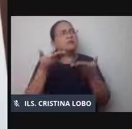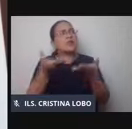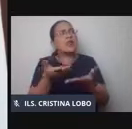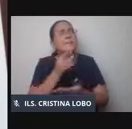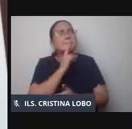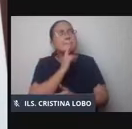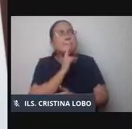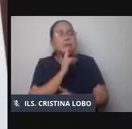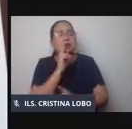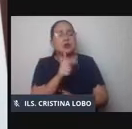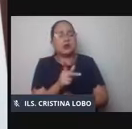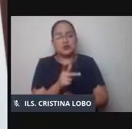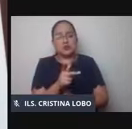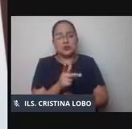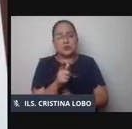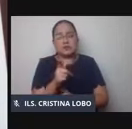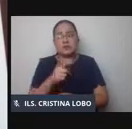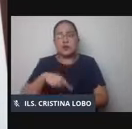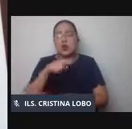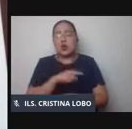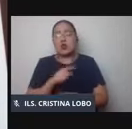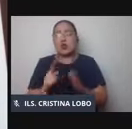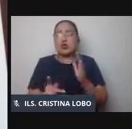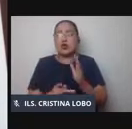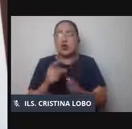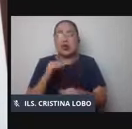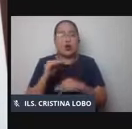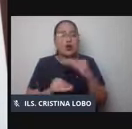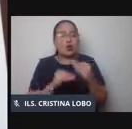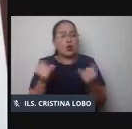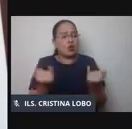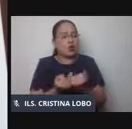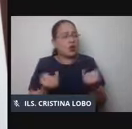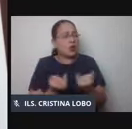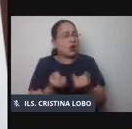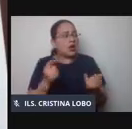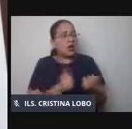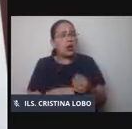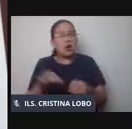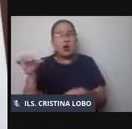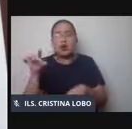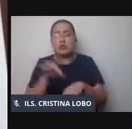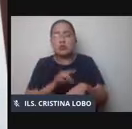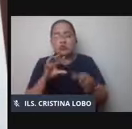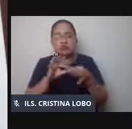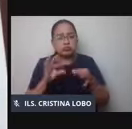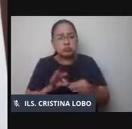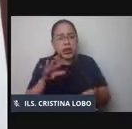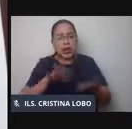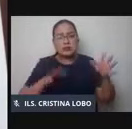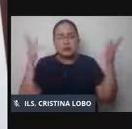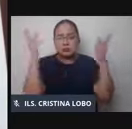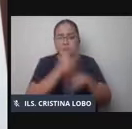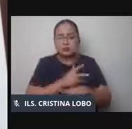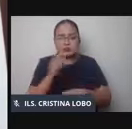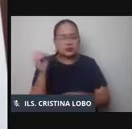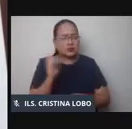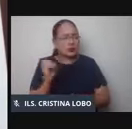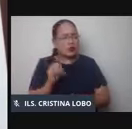no nos vayamos todos maraqueadas y maraqueados de este programa el día de hoy. Ya estamos en vivo, por